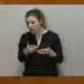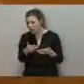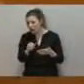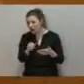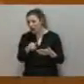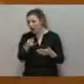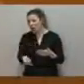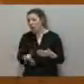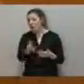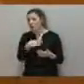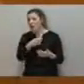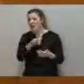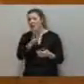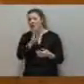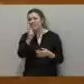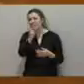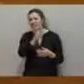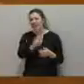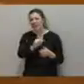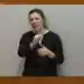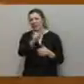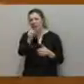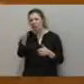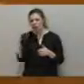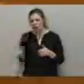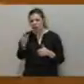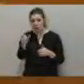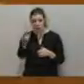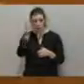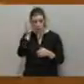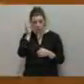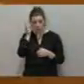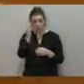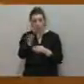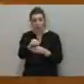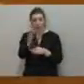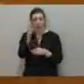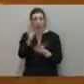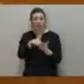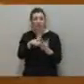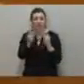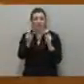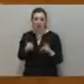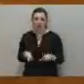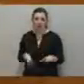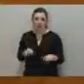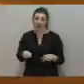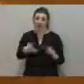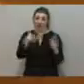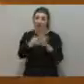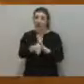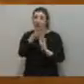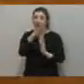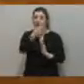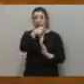pueden ponernos en 3 años que tardan las cuidadoras en recibir la prestación. Y esto es porque ustedes hacen la